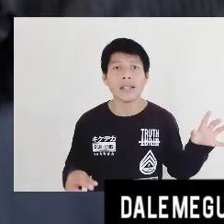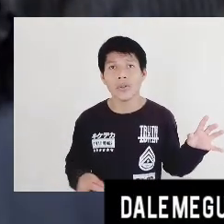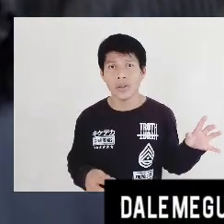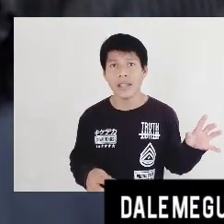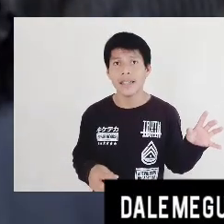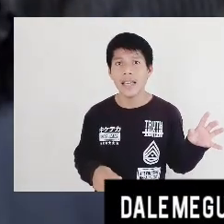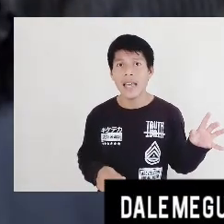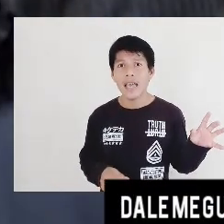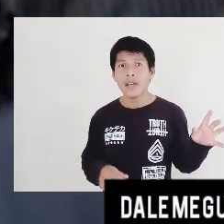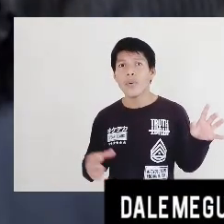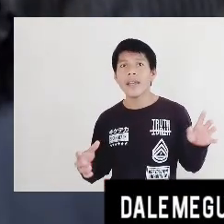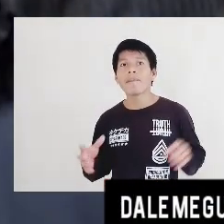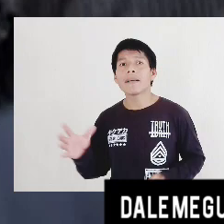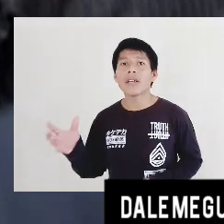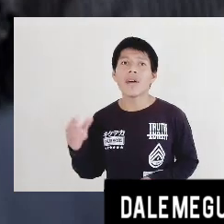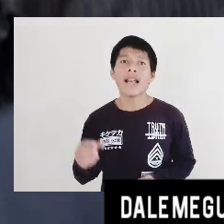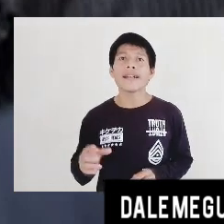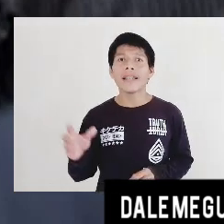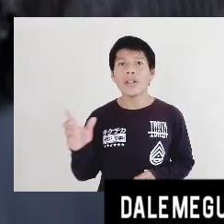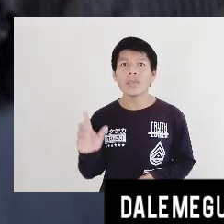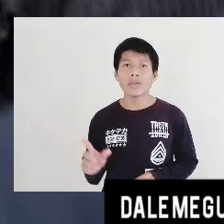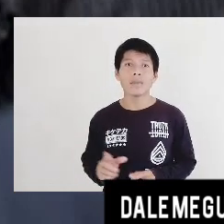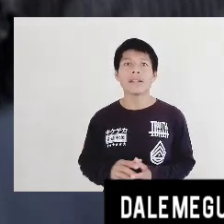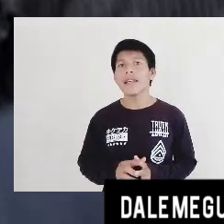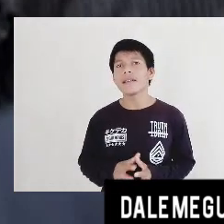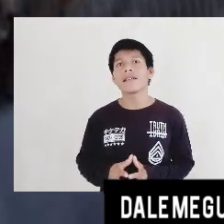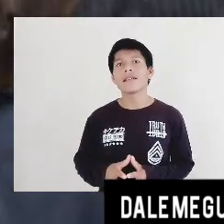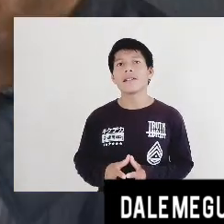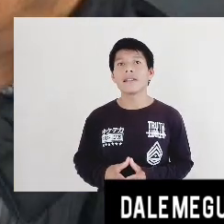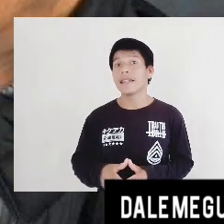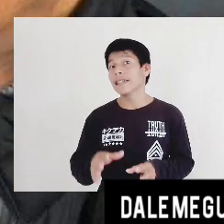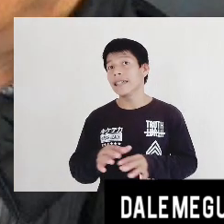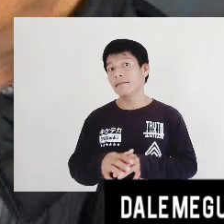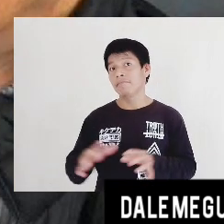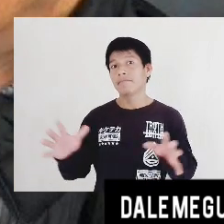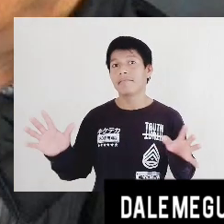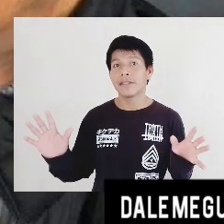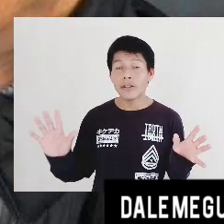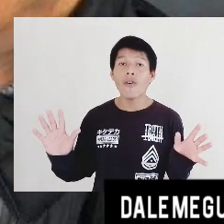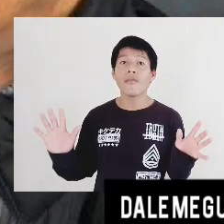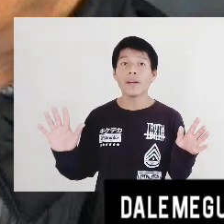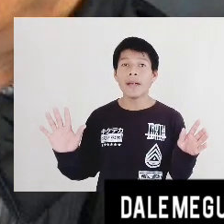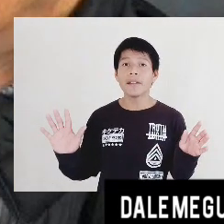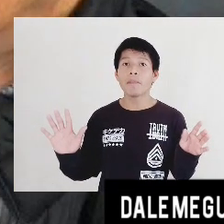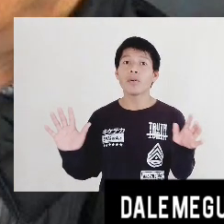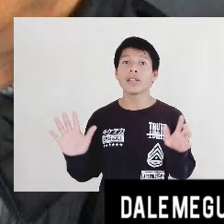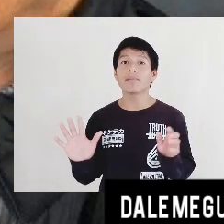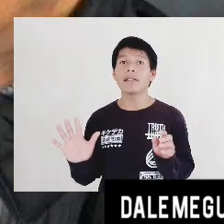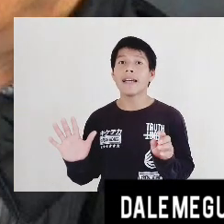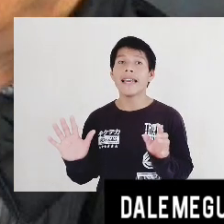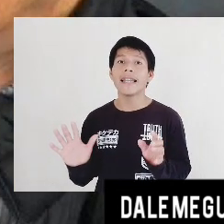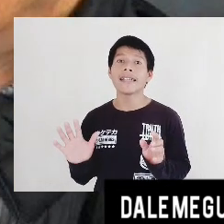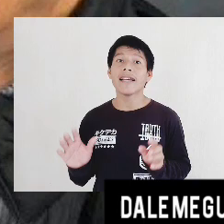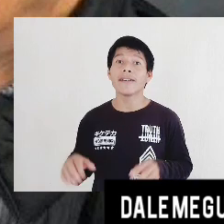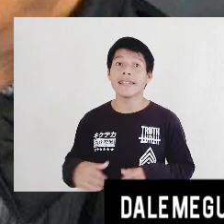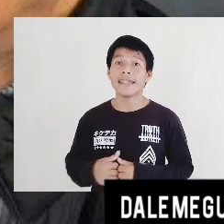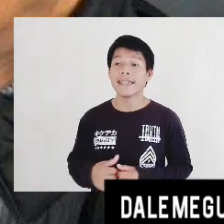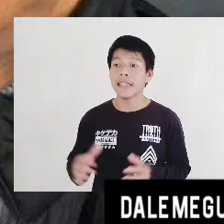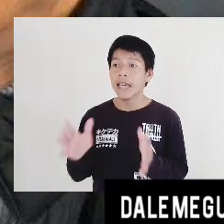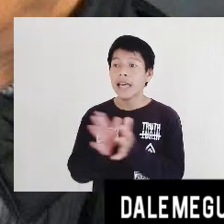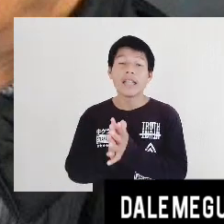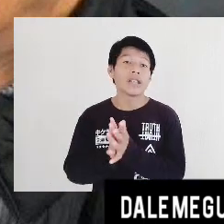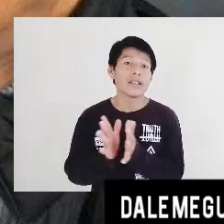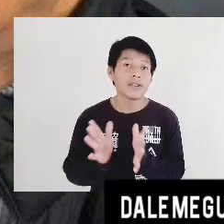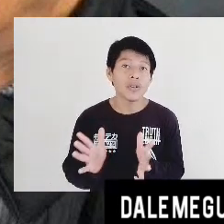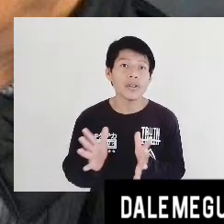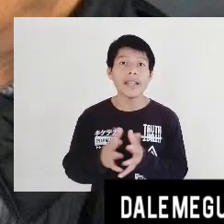de todas las cosas que hubieran pasado alrededor de su amistad. Y así confirmar por sí misma Elena Chávez y